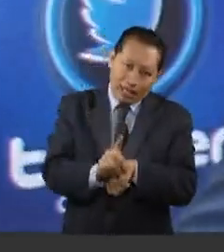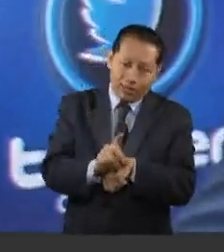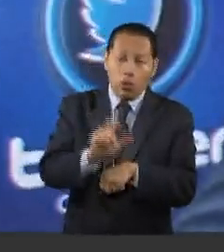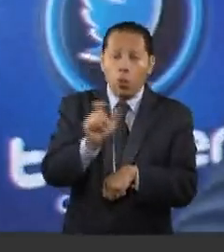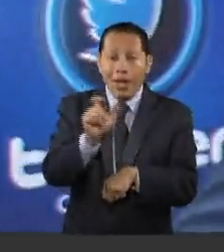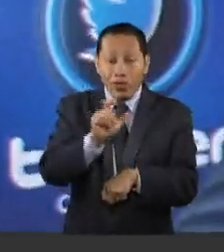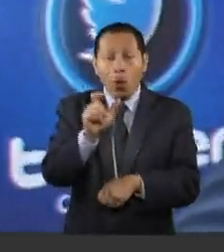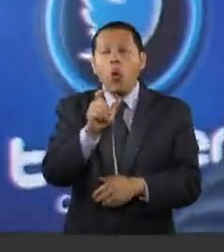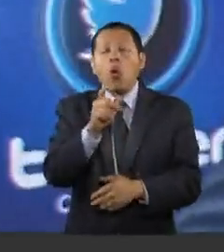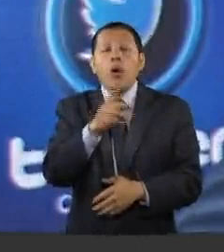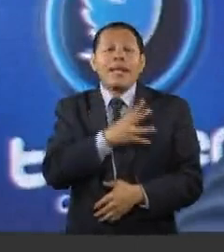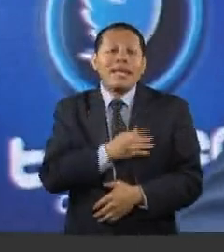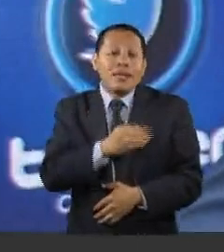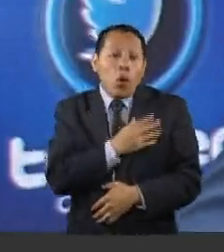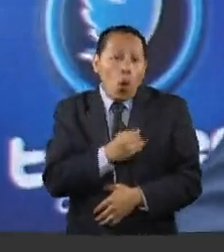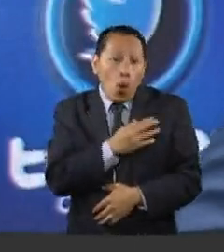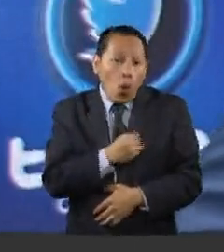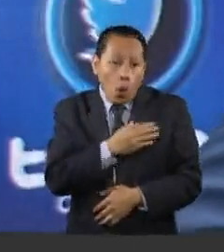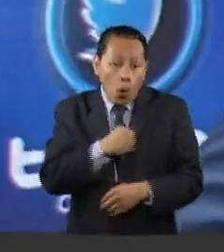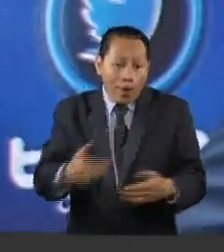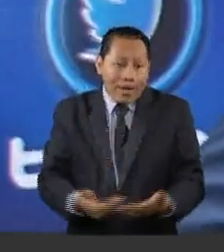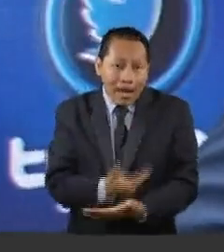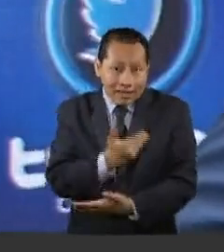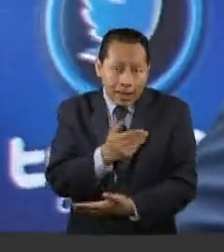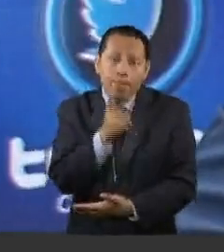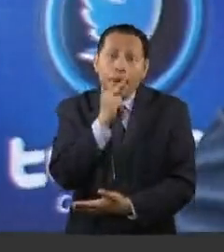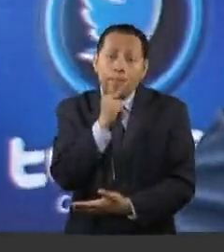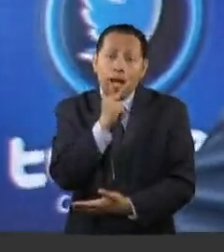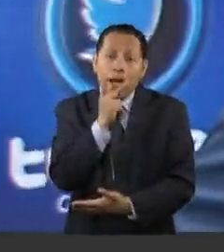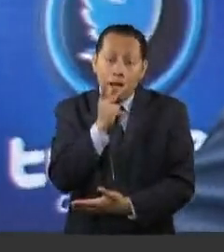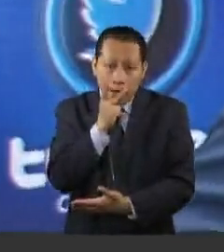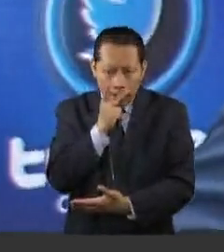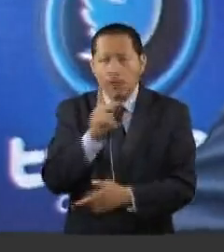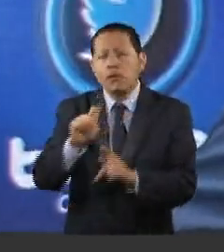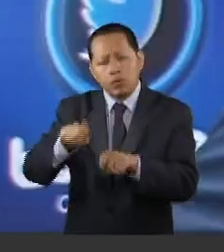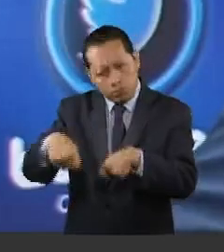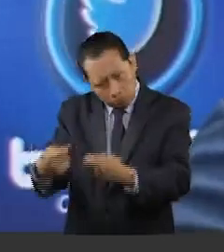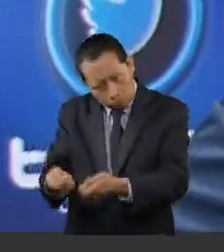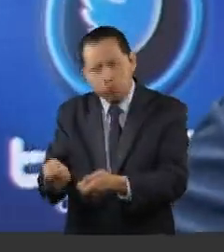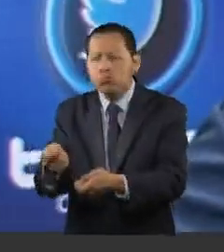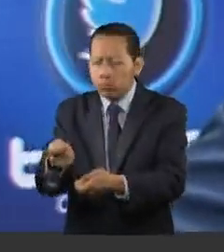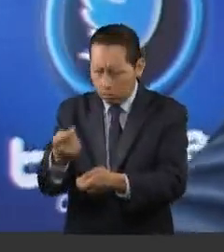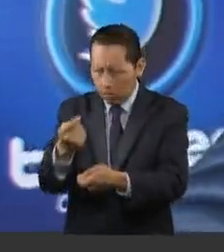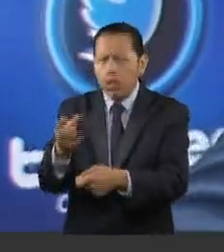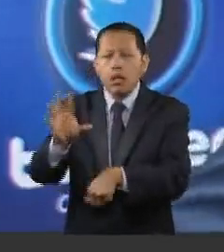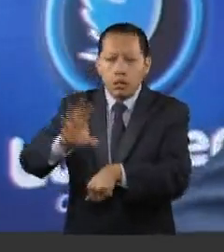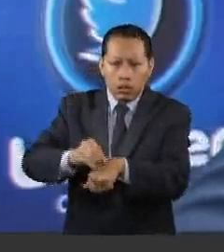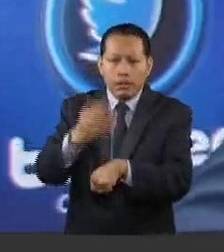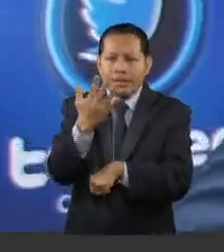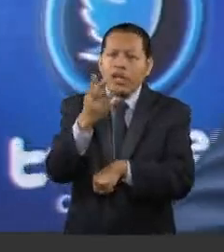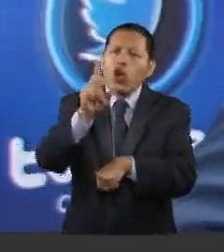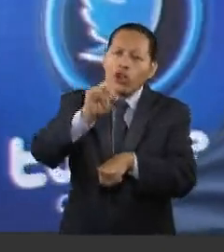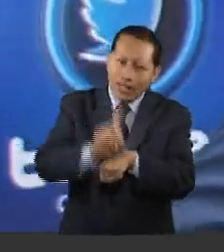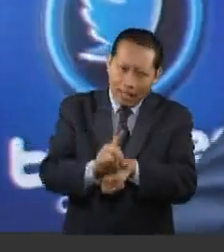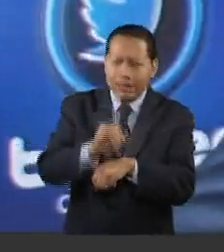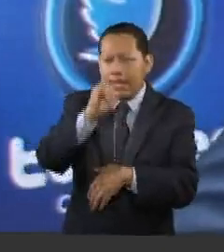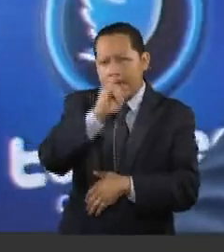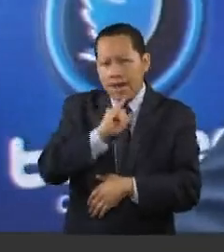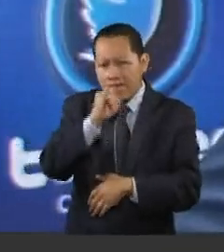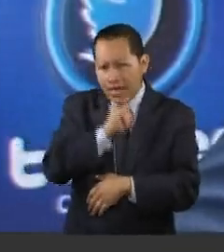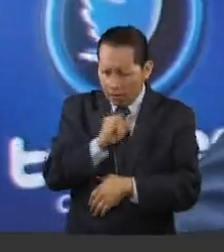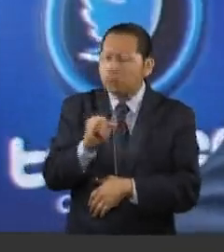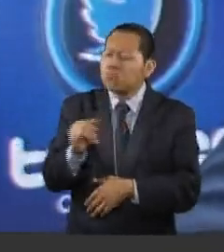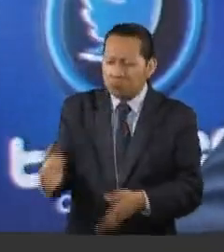nacía el hijo la hija los padres tenían 5 días con goce de sueldo de permiso para estar ahí